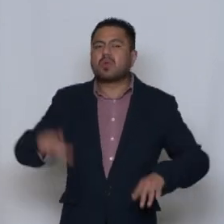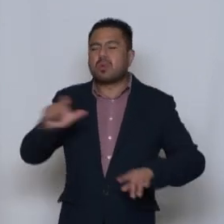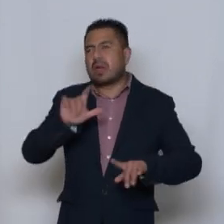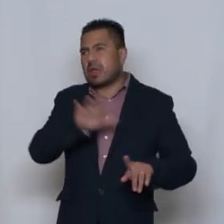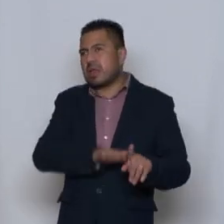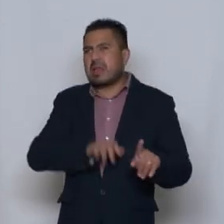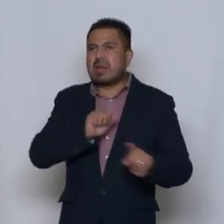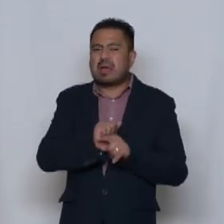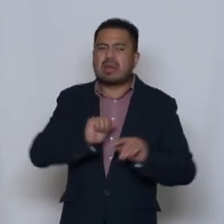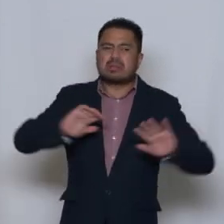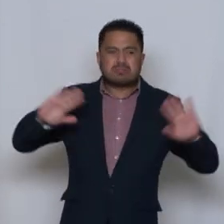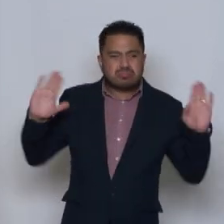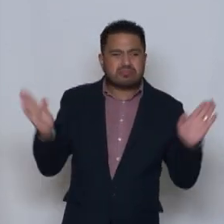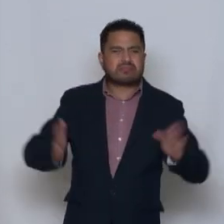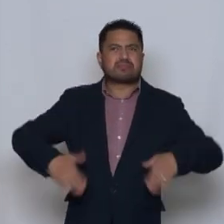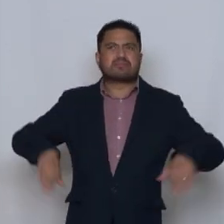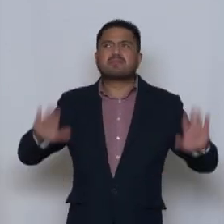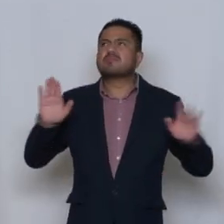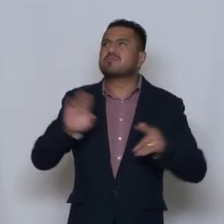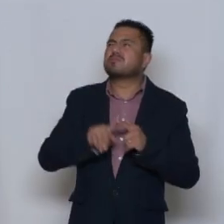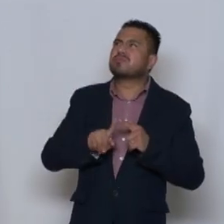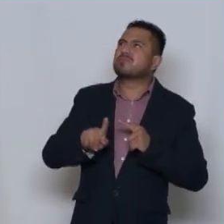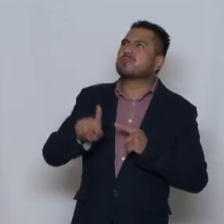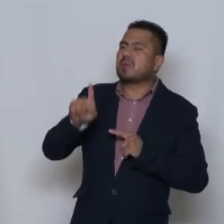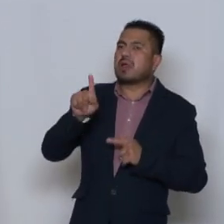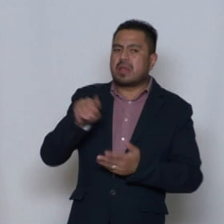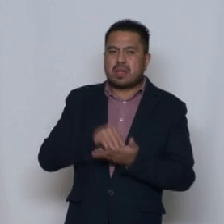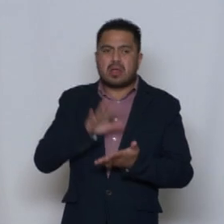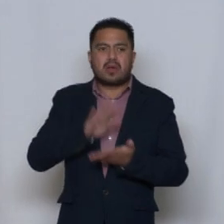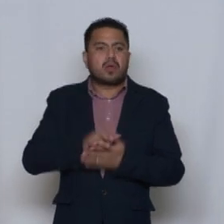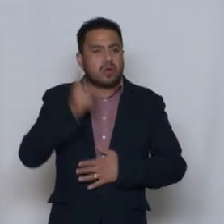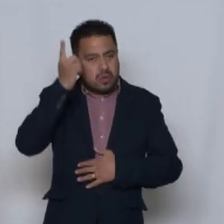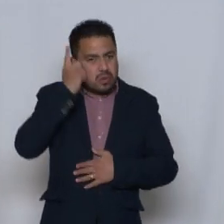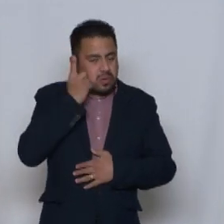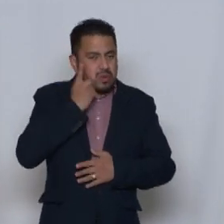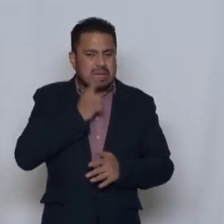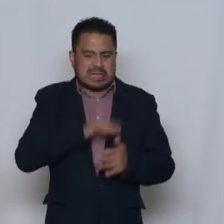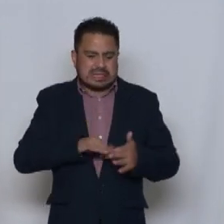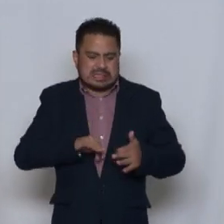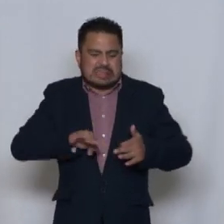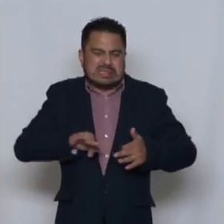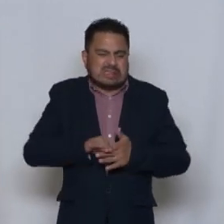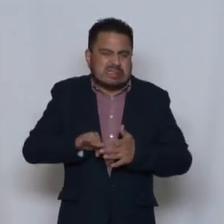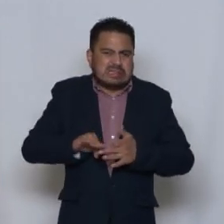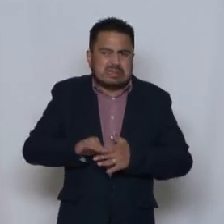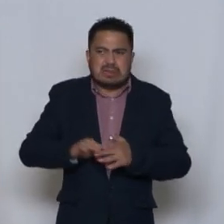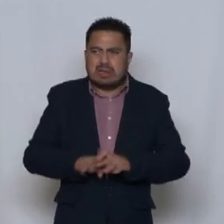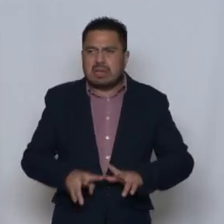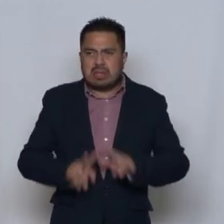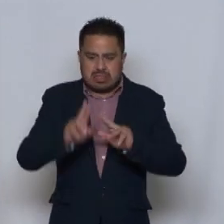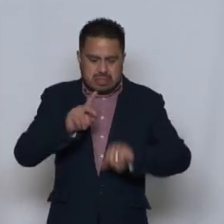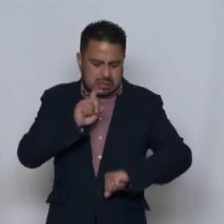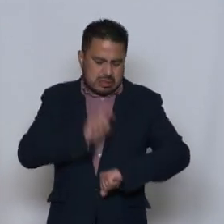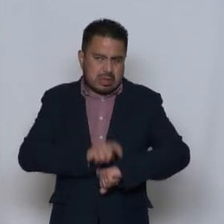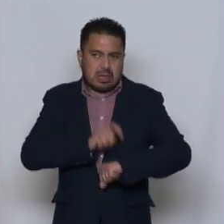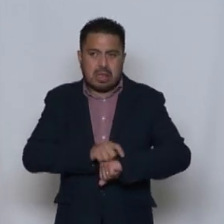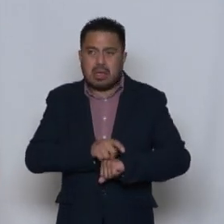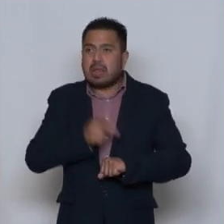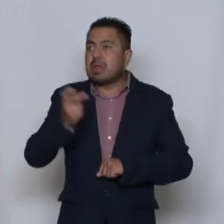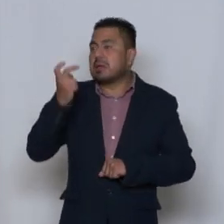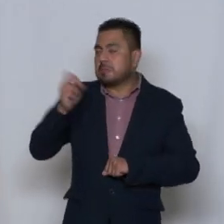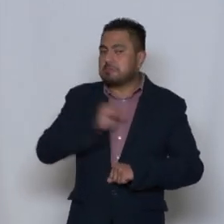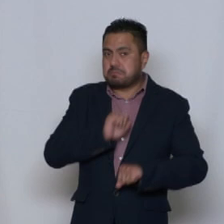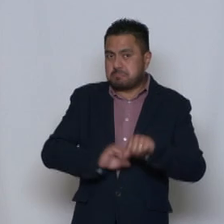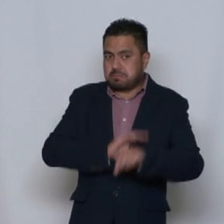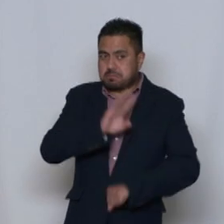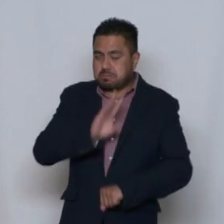gran altitud y planean, pues duermen durante cortos periodos. Entonces, pues esto les